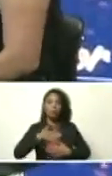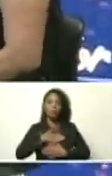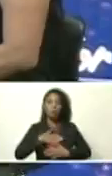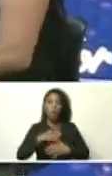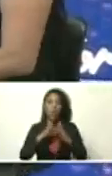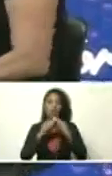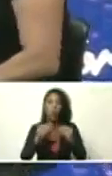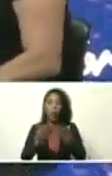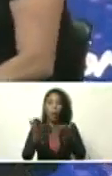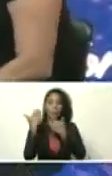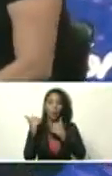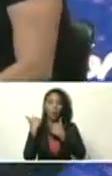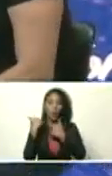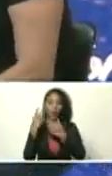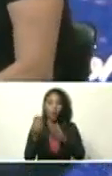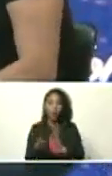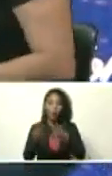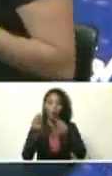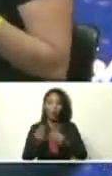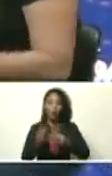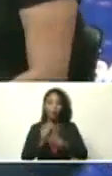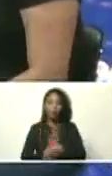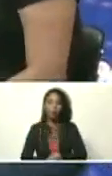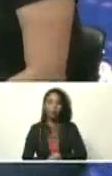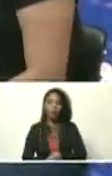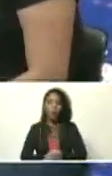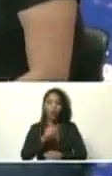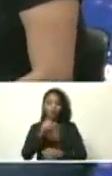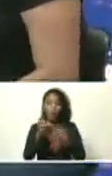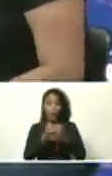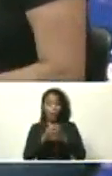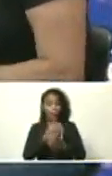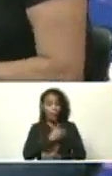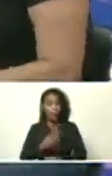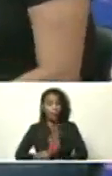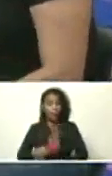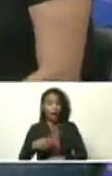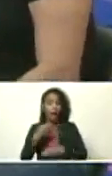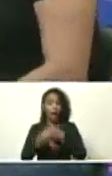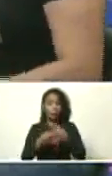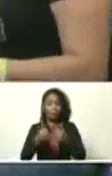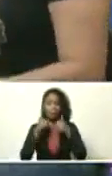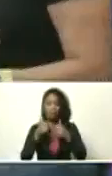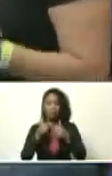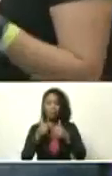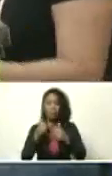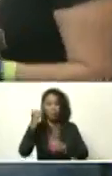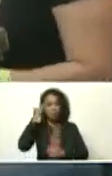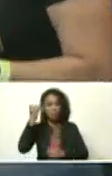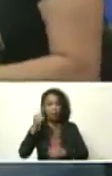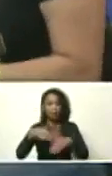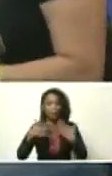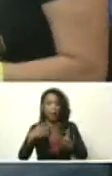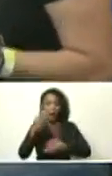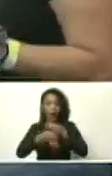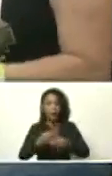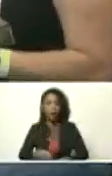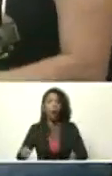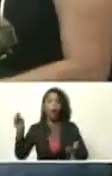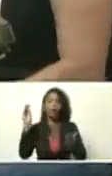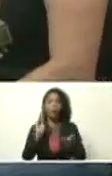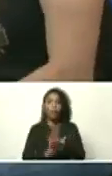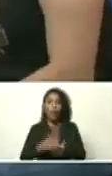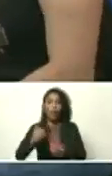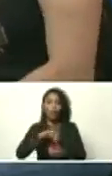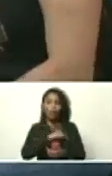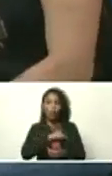todo el apoyo que nos ha brindado su equipo, presidente. Ha sido maravillosa la idea de creer nuevamente en nosotros